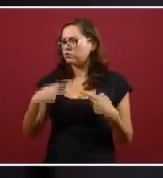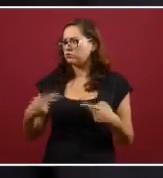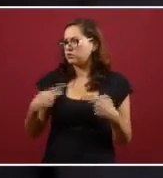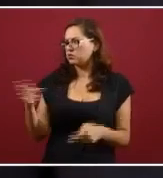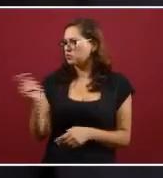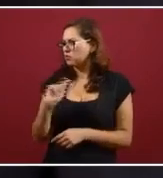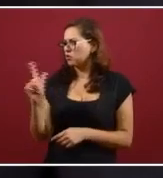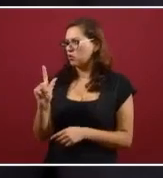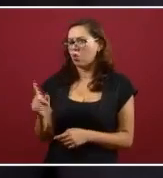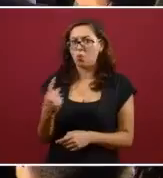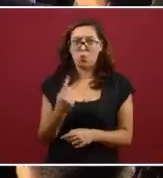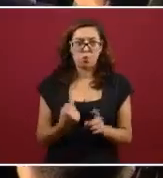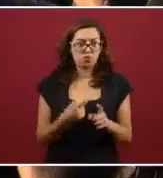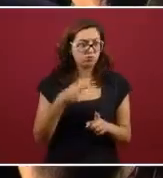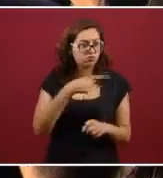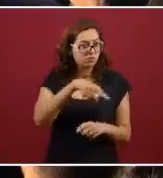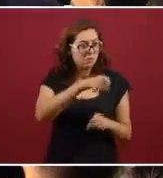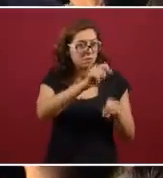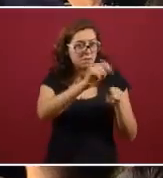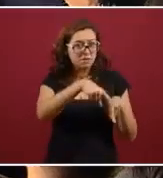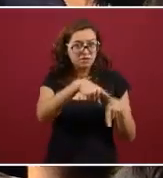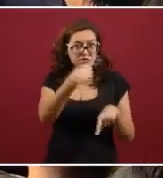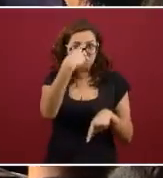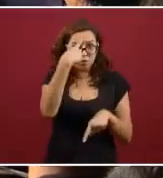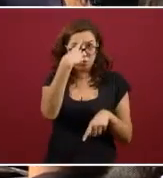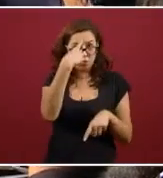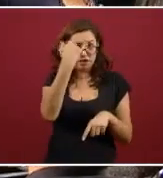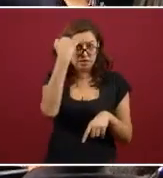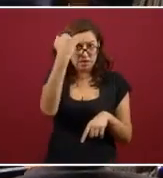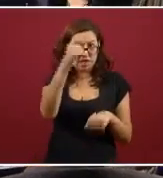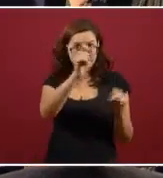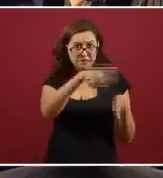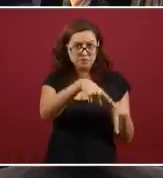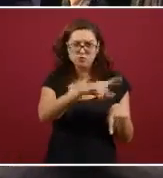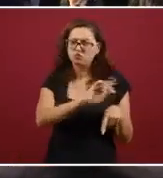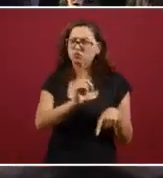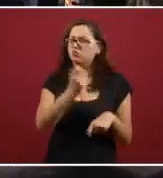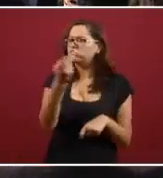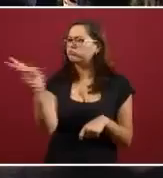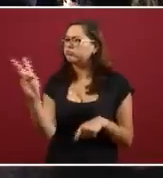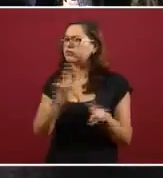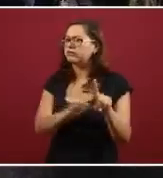una corriente de pensamiento, eso es todo.